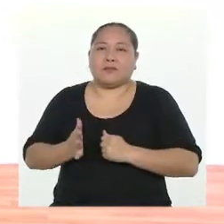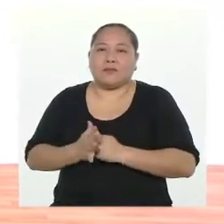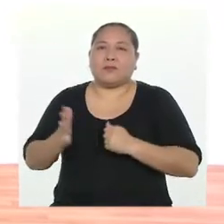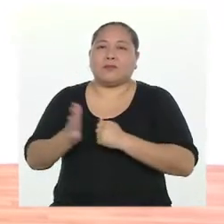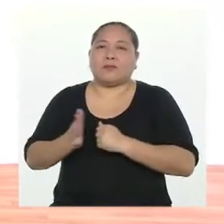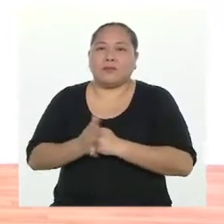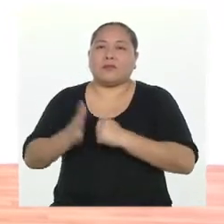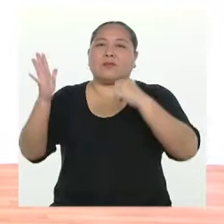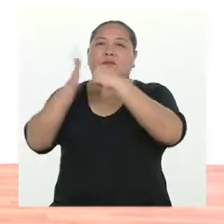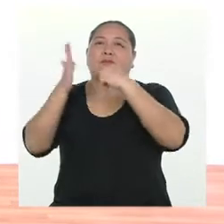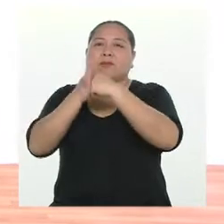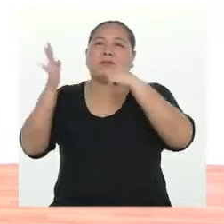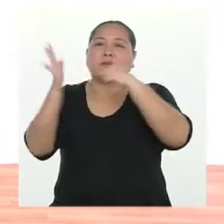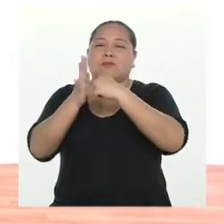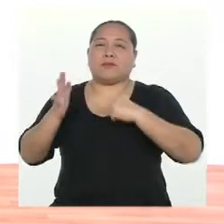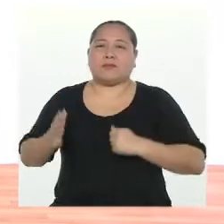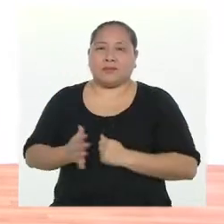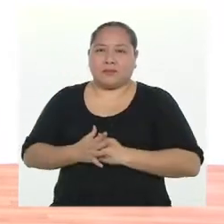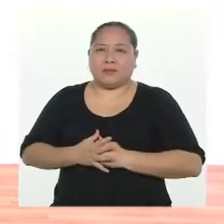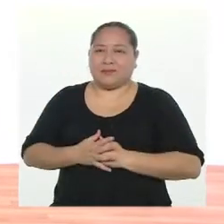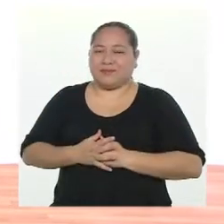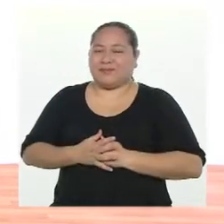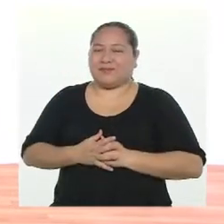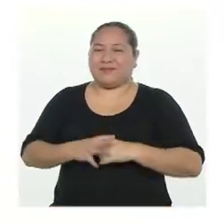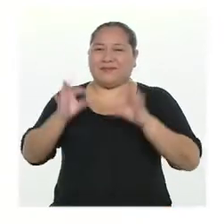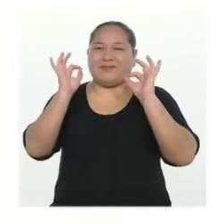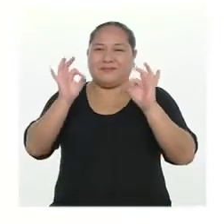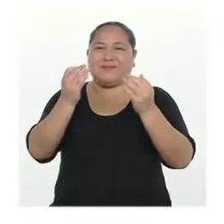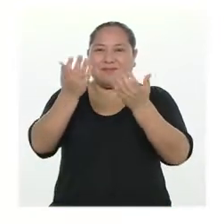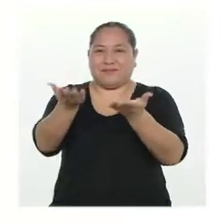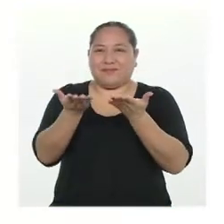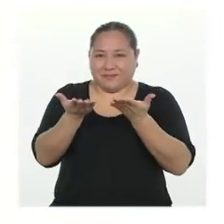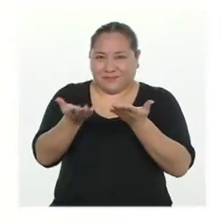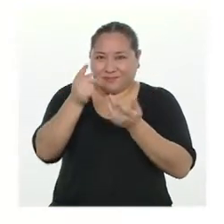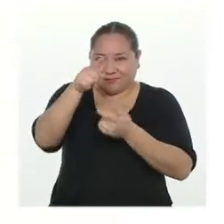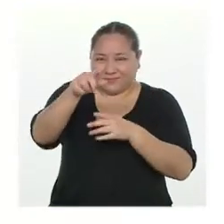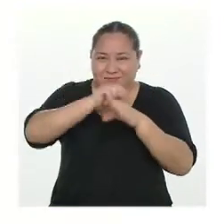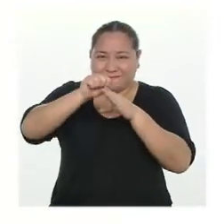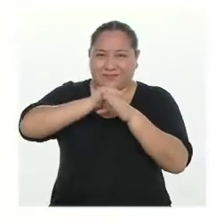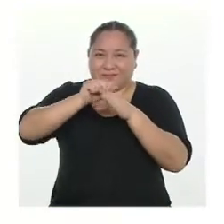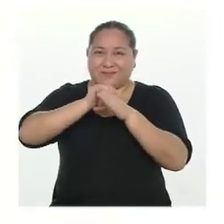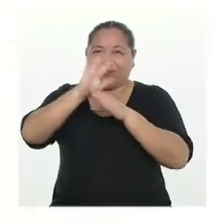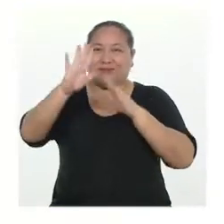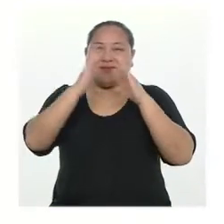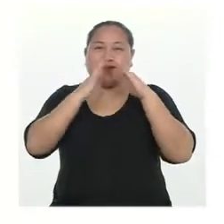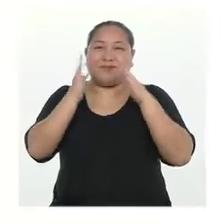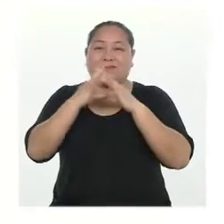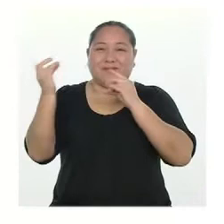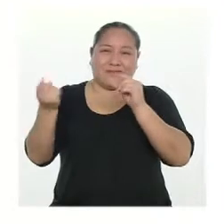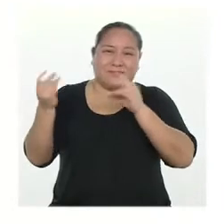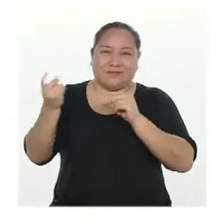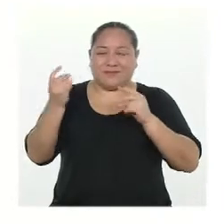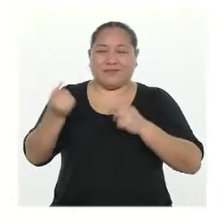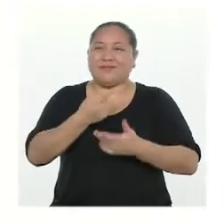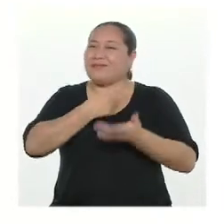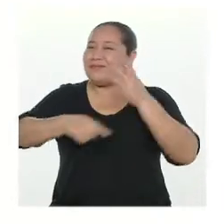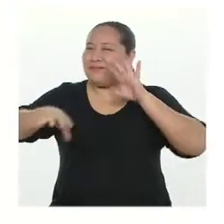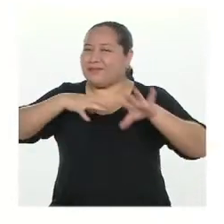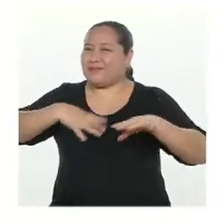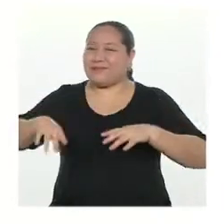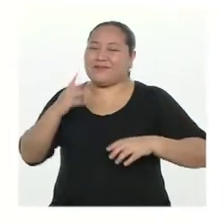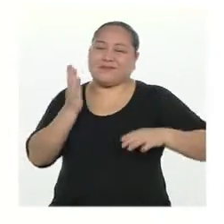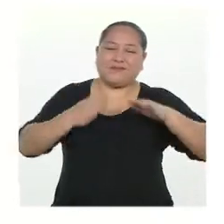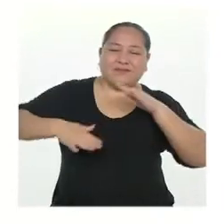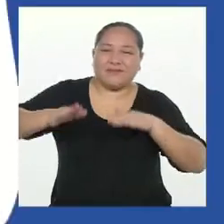Yo no como rocoto. Muy bien, ahora te invito a que lo practiques en casa y más rápido, más rápido. ¿Qué hemos hecho hoy?